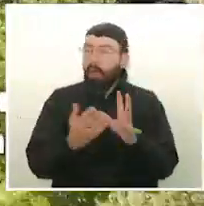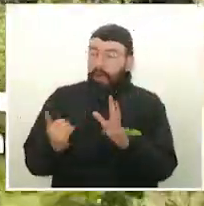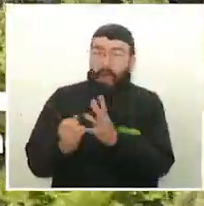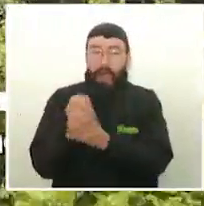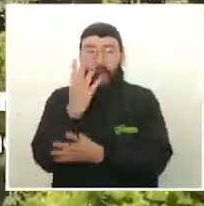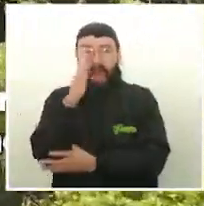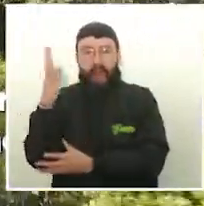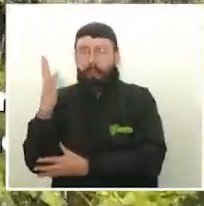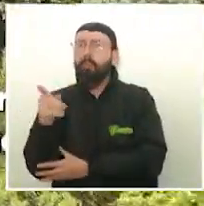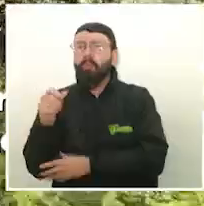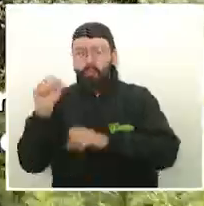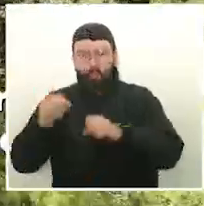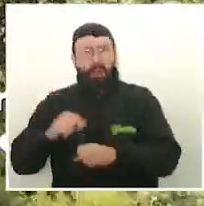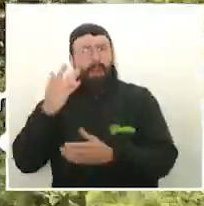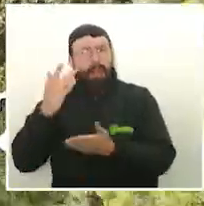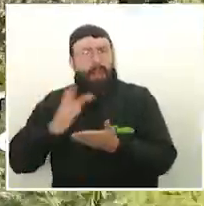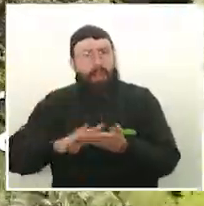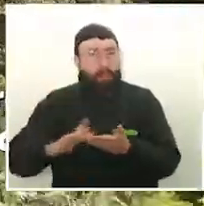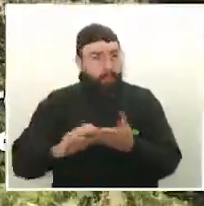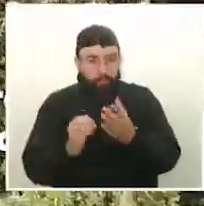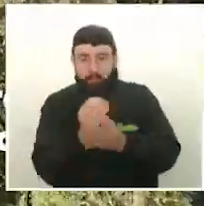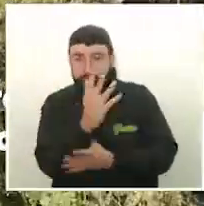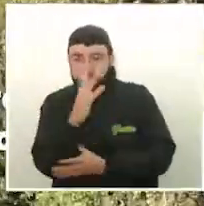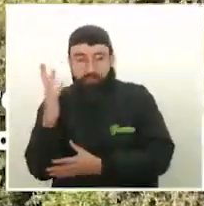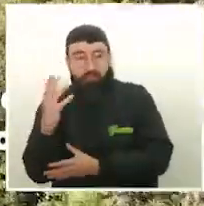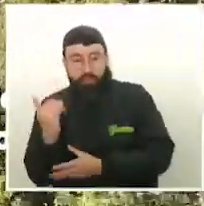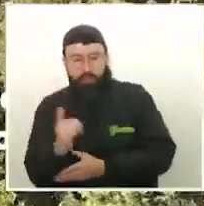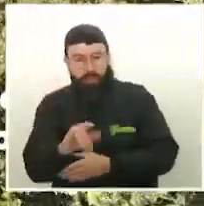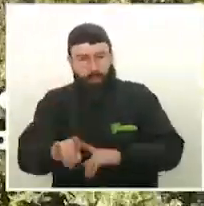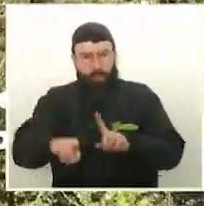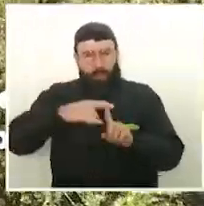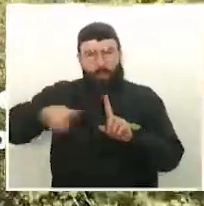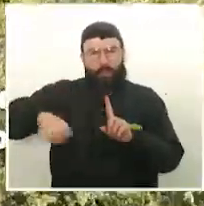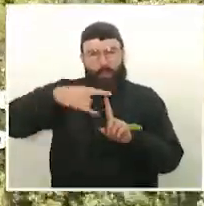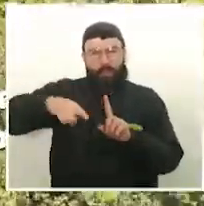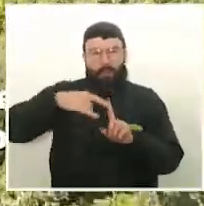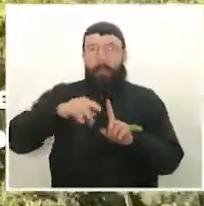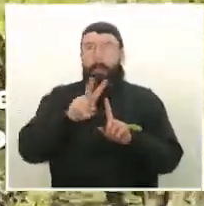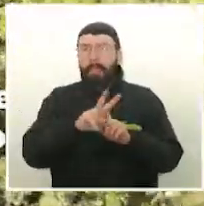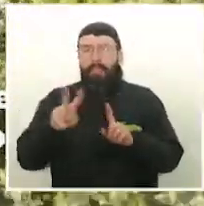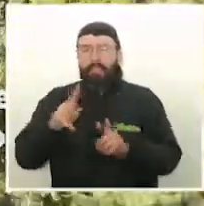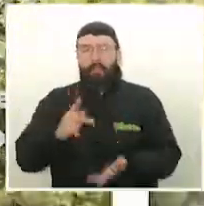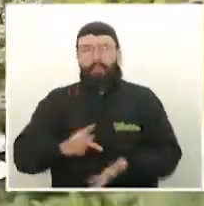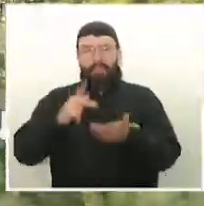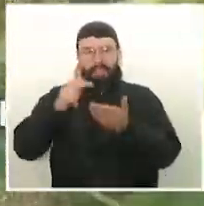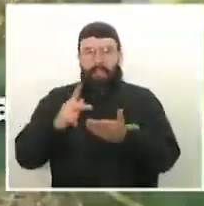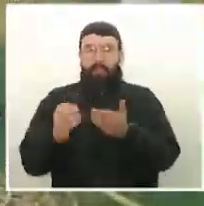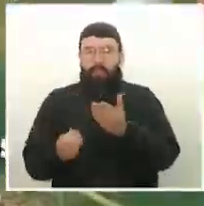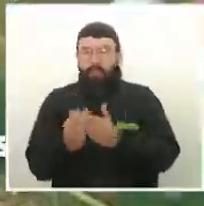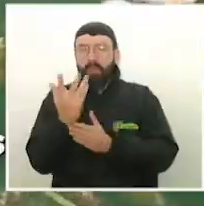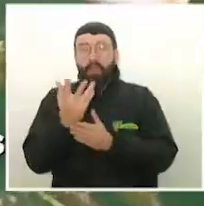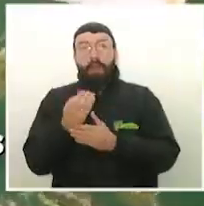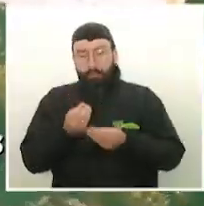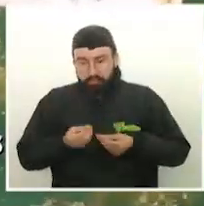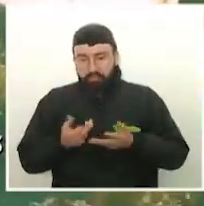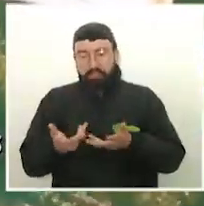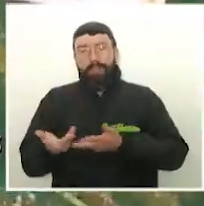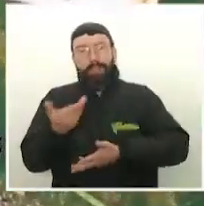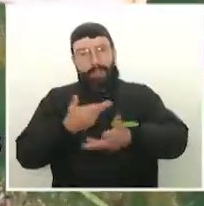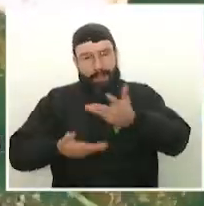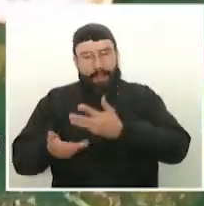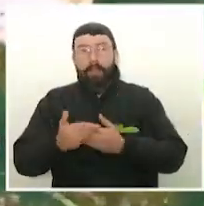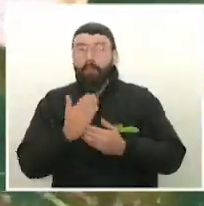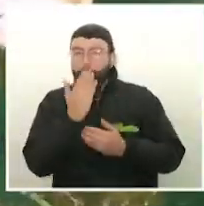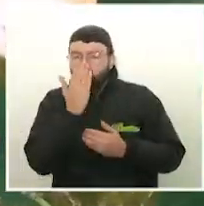de limpiar nuestro aire absorbiendo 22 kilos de dióxido de carbono y liberando oxígeno a cambio. Sin